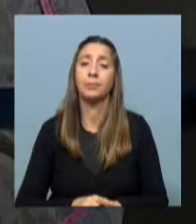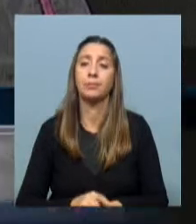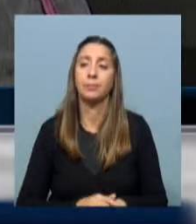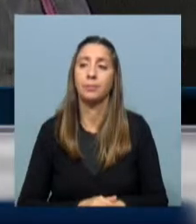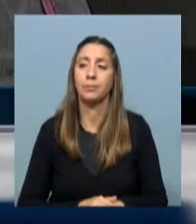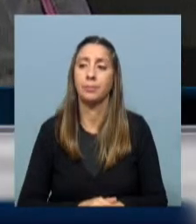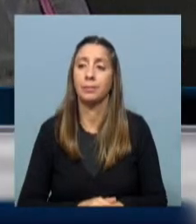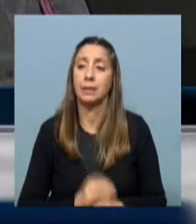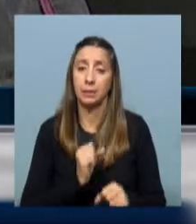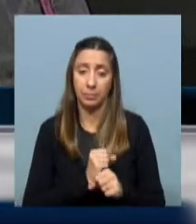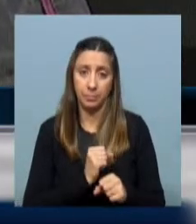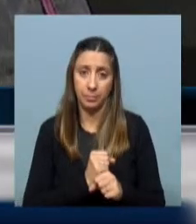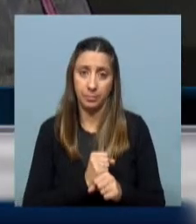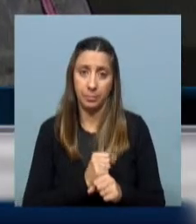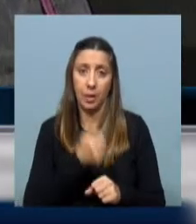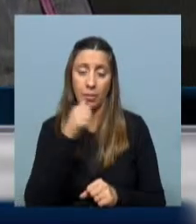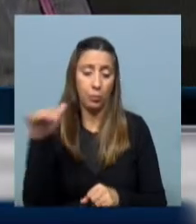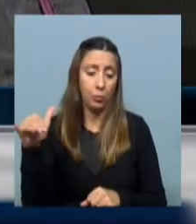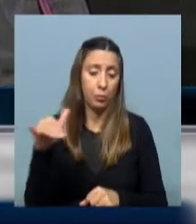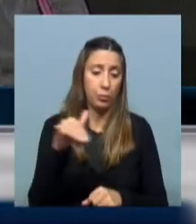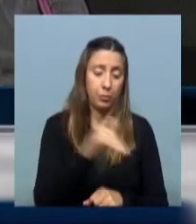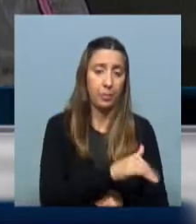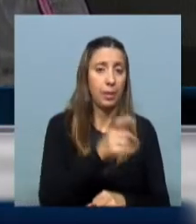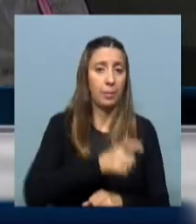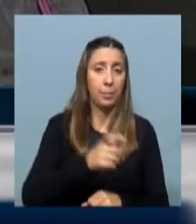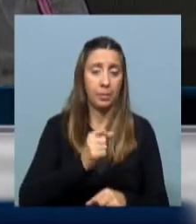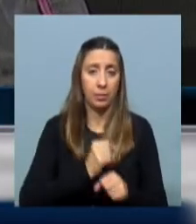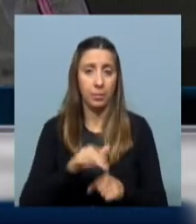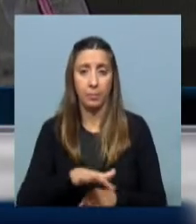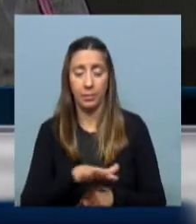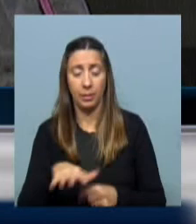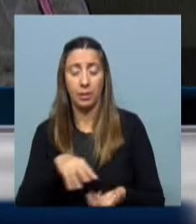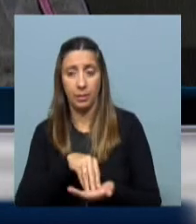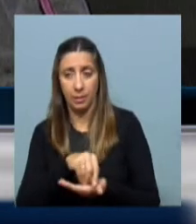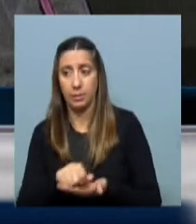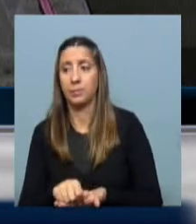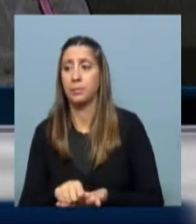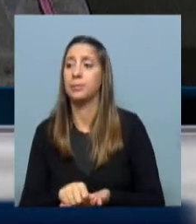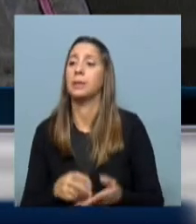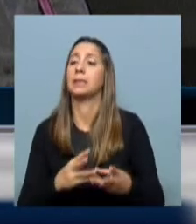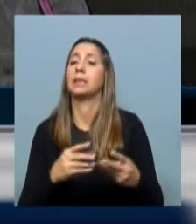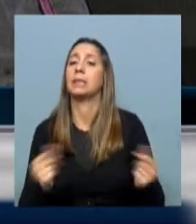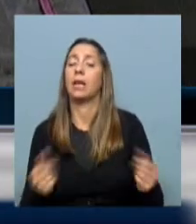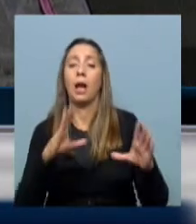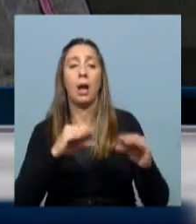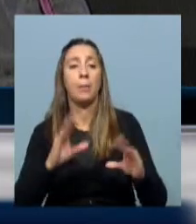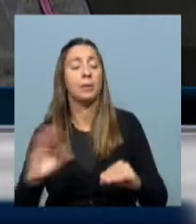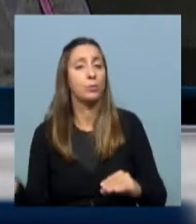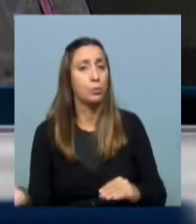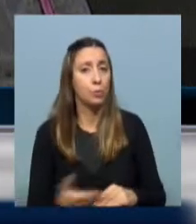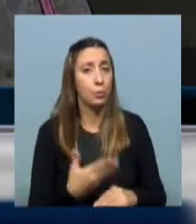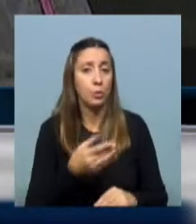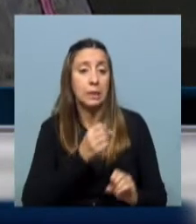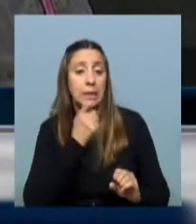día, trabajando el avión hidrante y trabajando la gente en tierra, para terminar de apagar todo lo que haya